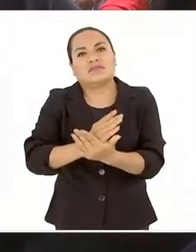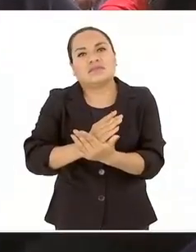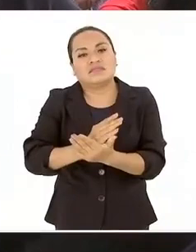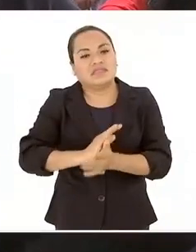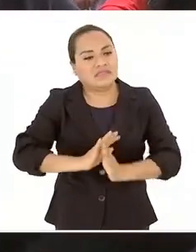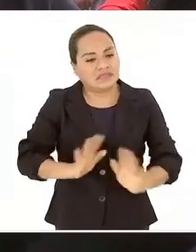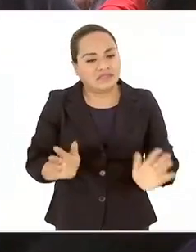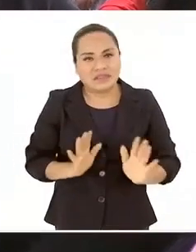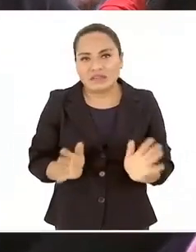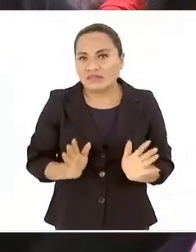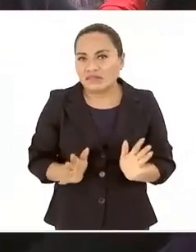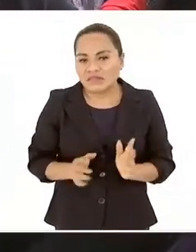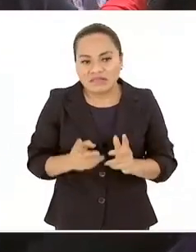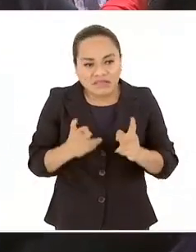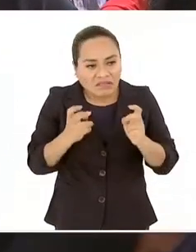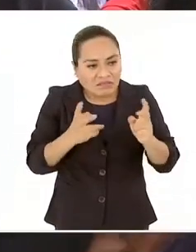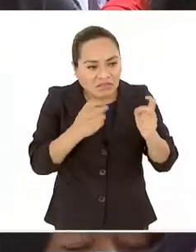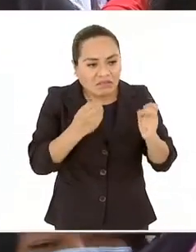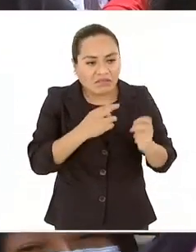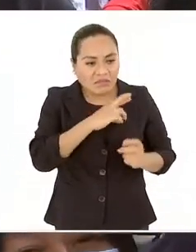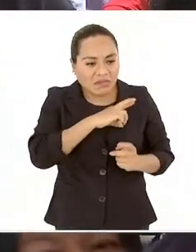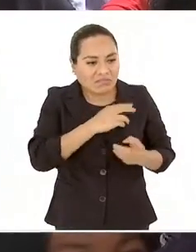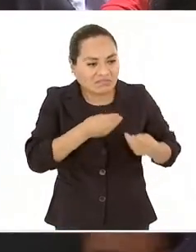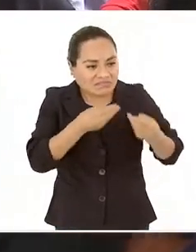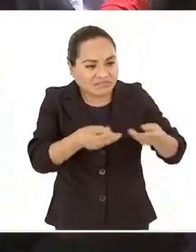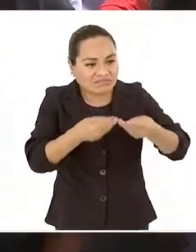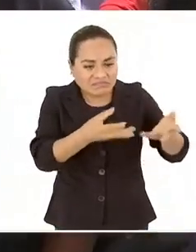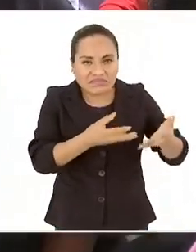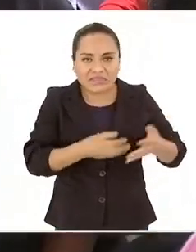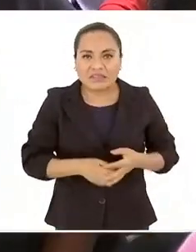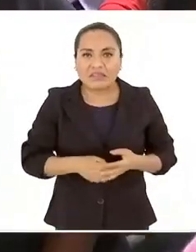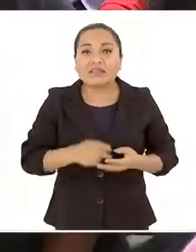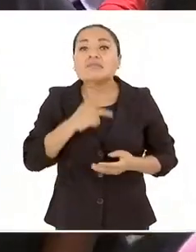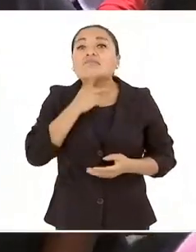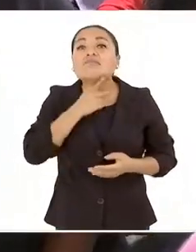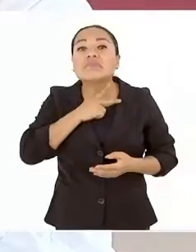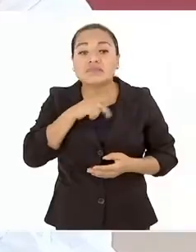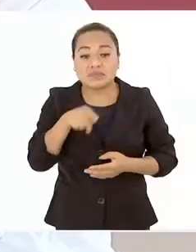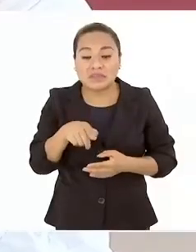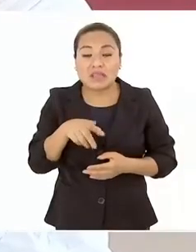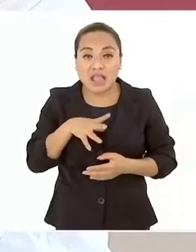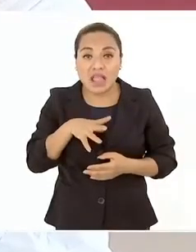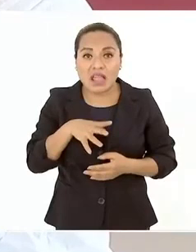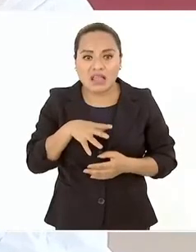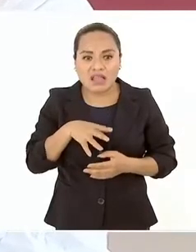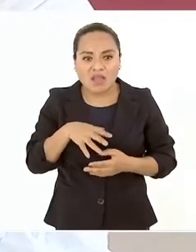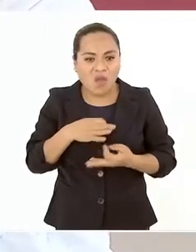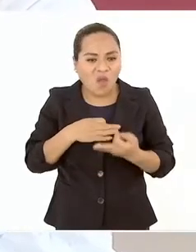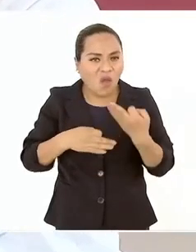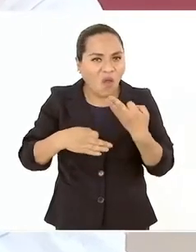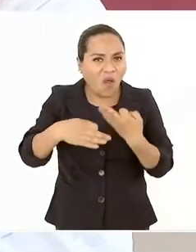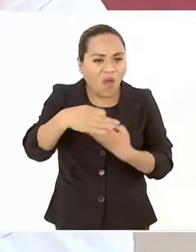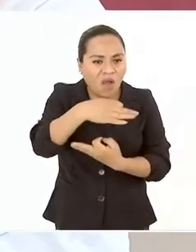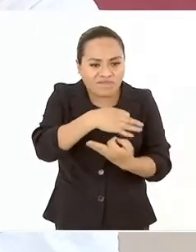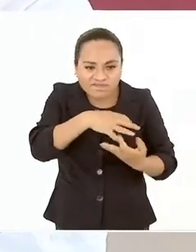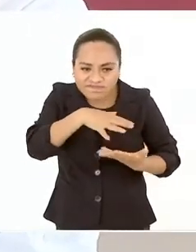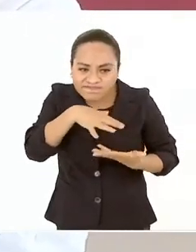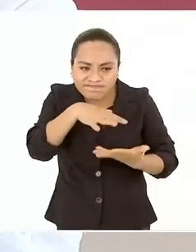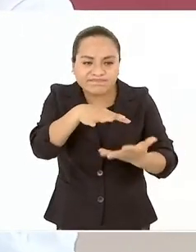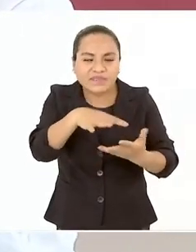En el caso del petróleo, no alcanzaron a entregarlo todo. Entregaron nada más